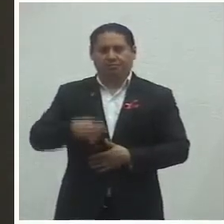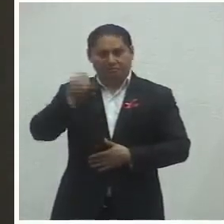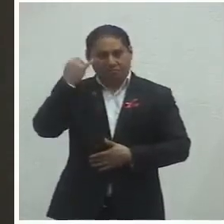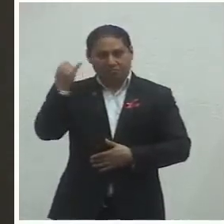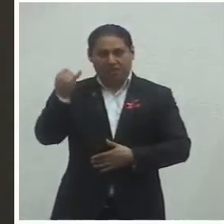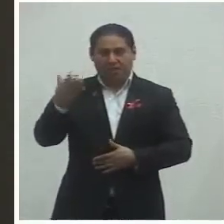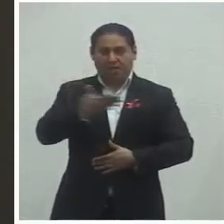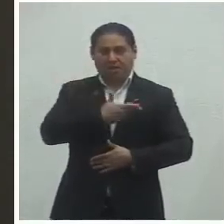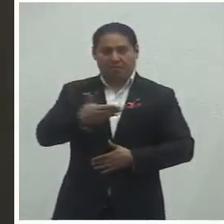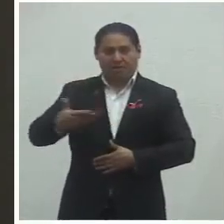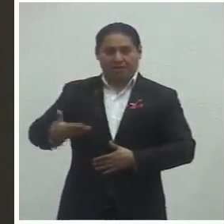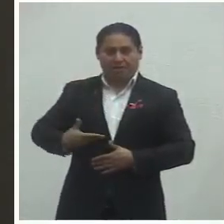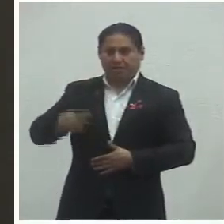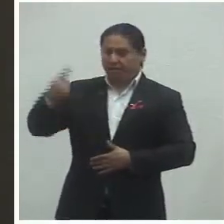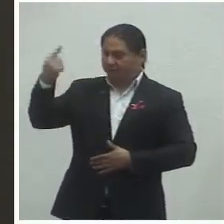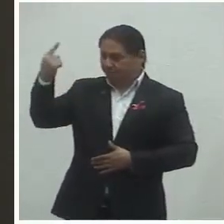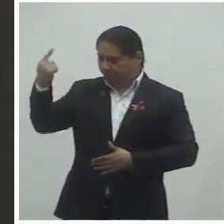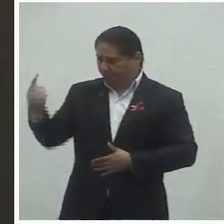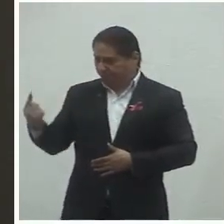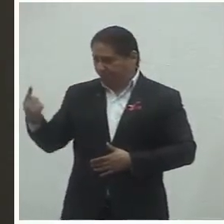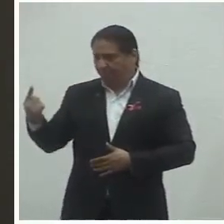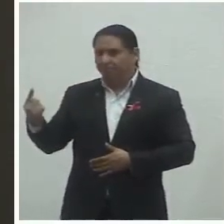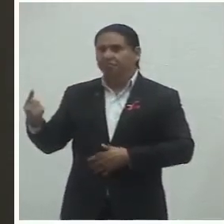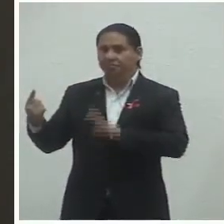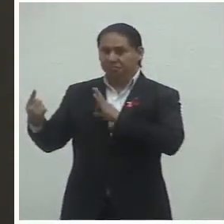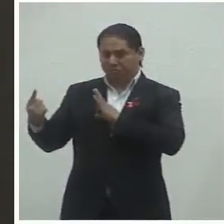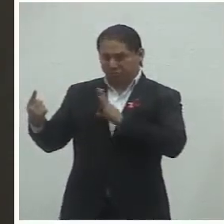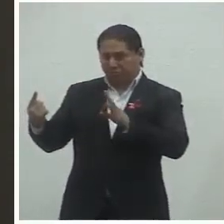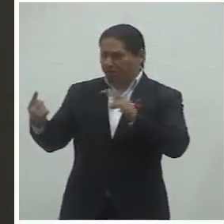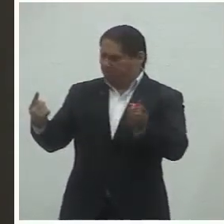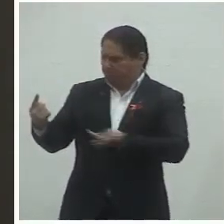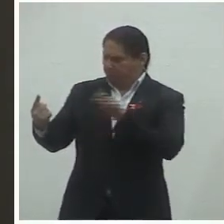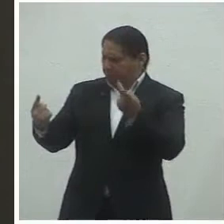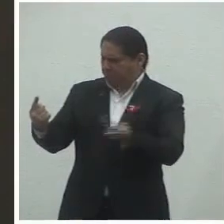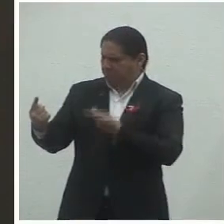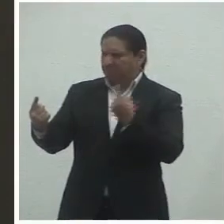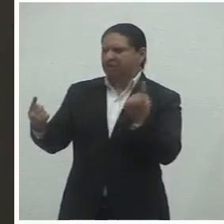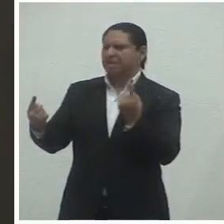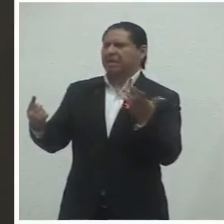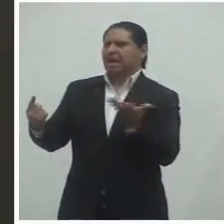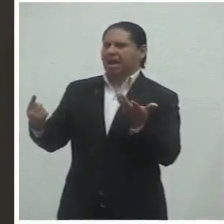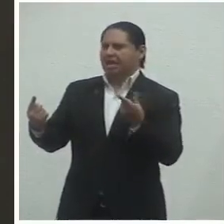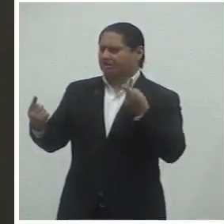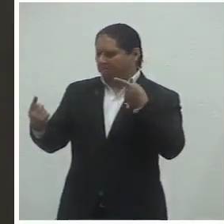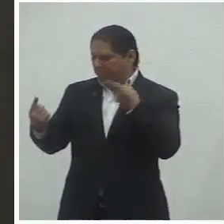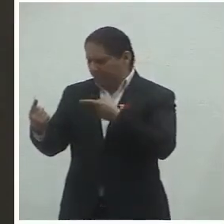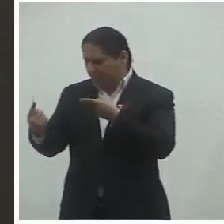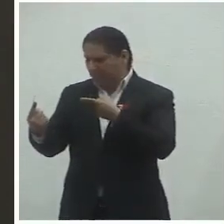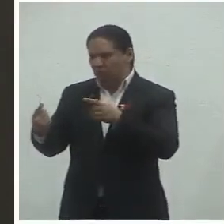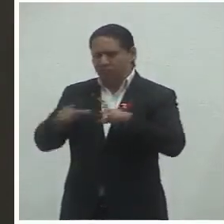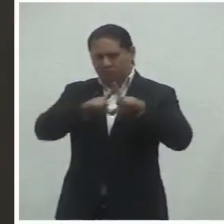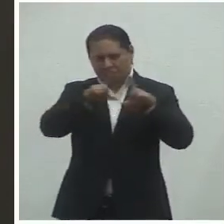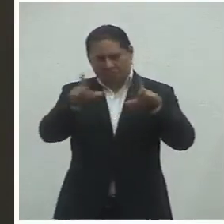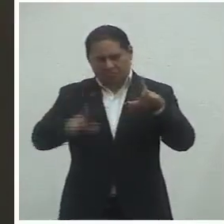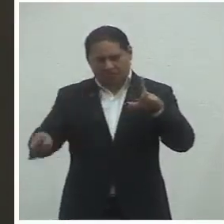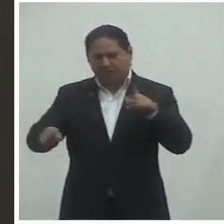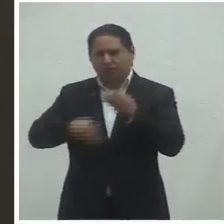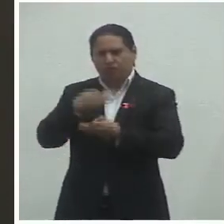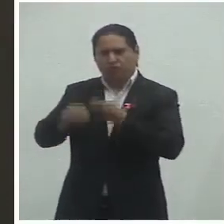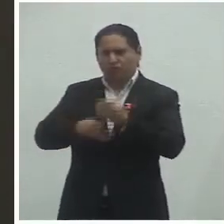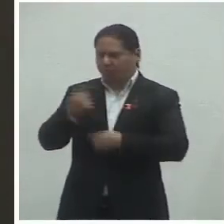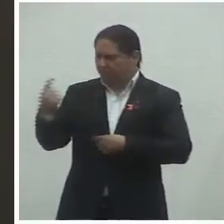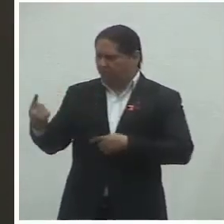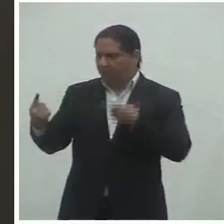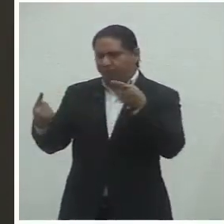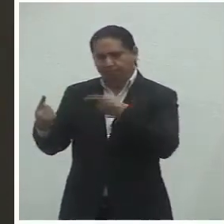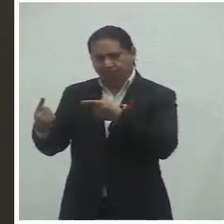figura política del país pueda ser cuestionada por las y los ciudadanos.